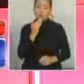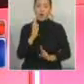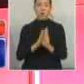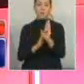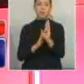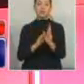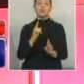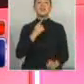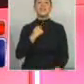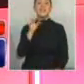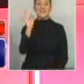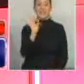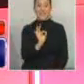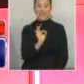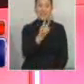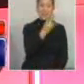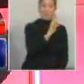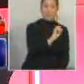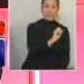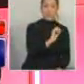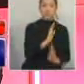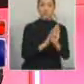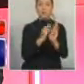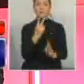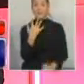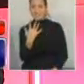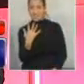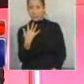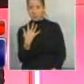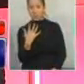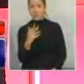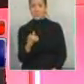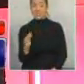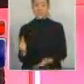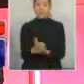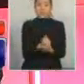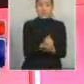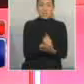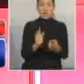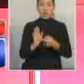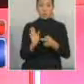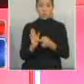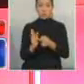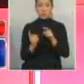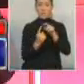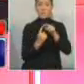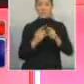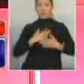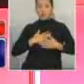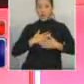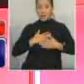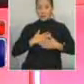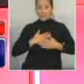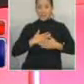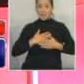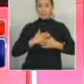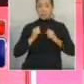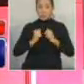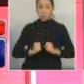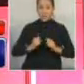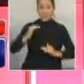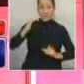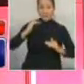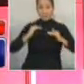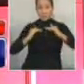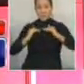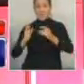del 20 al 25. Y la rebaja consiguiente en los impuestos personales, para equilibrar